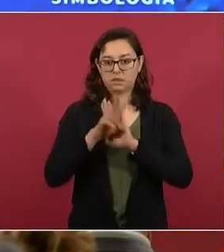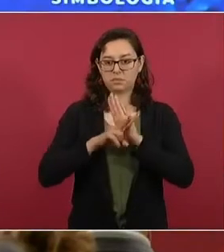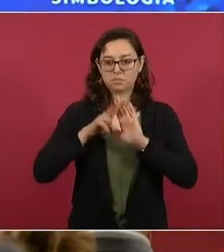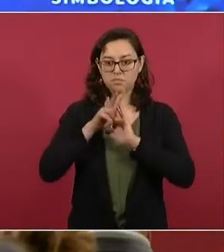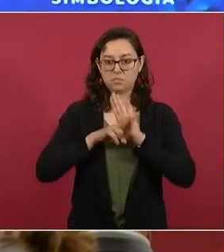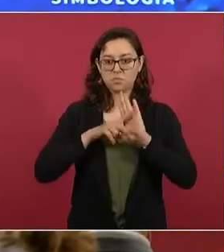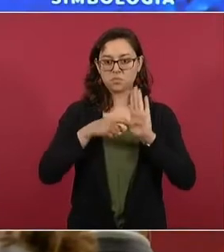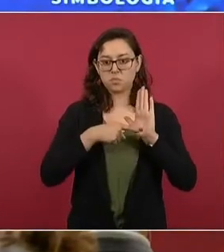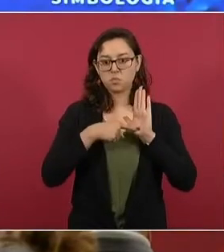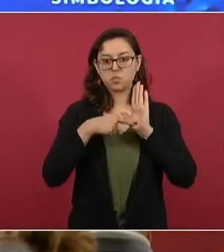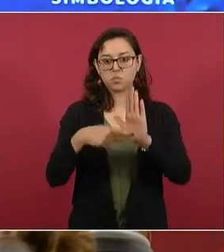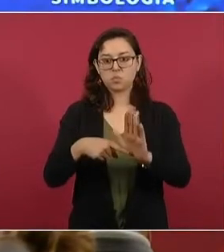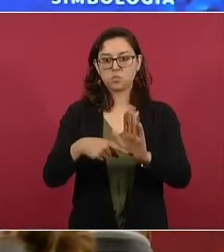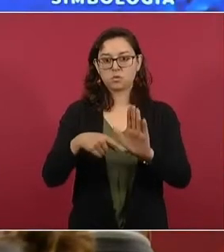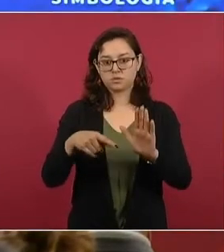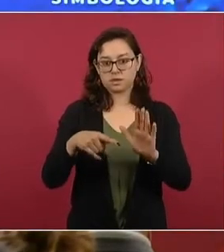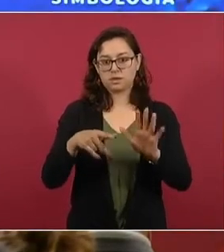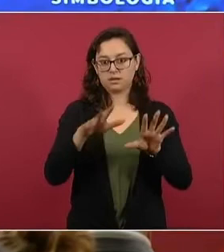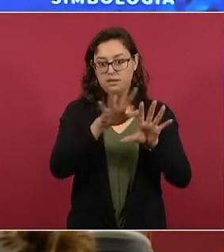la laguna de Cobá,